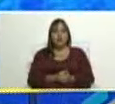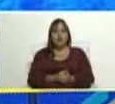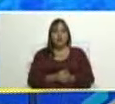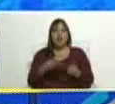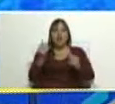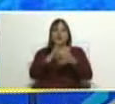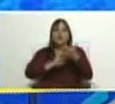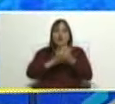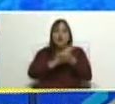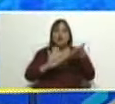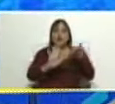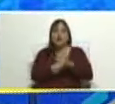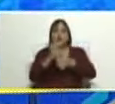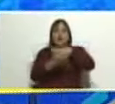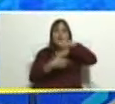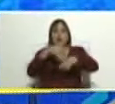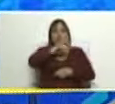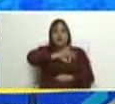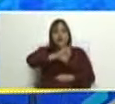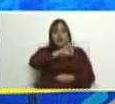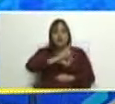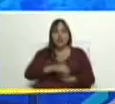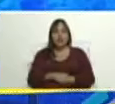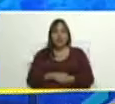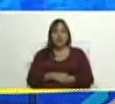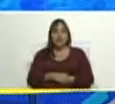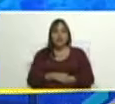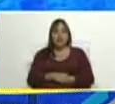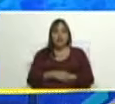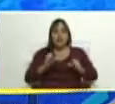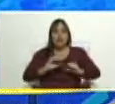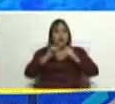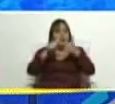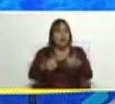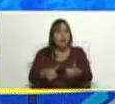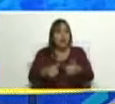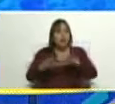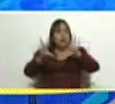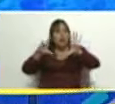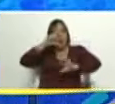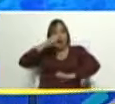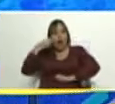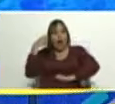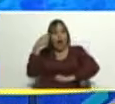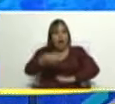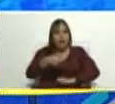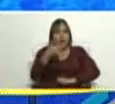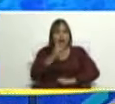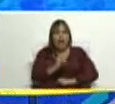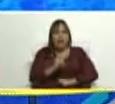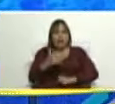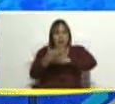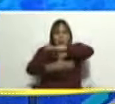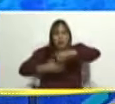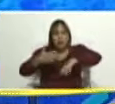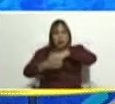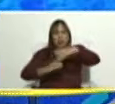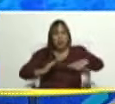heridas sociales que se han creado por 8 años de bombardeo